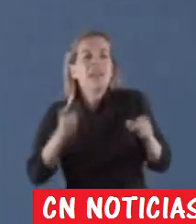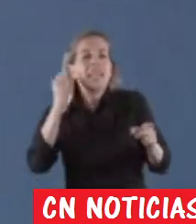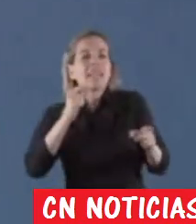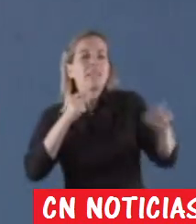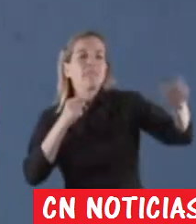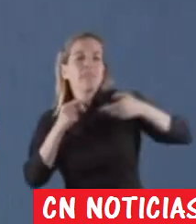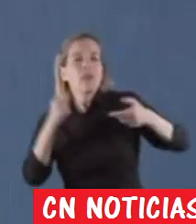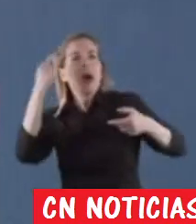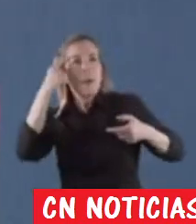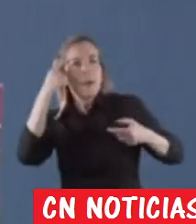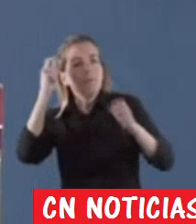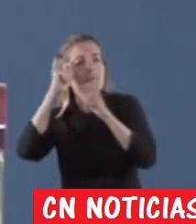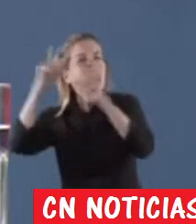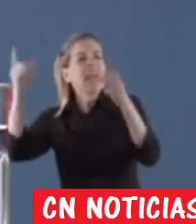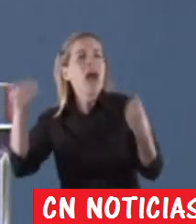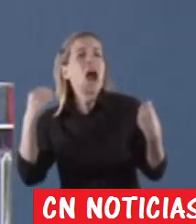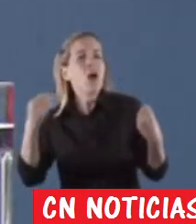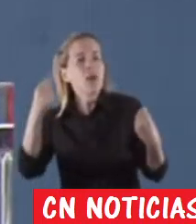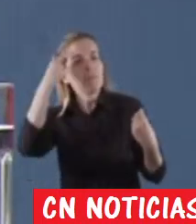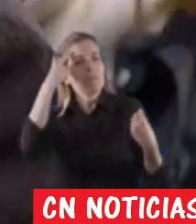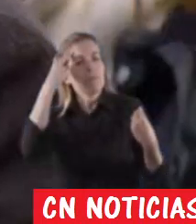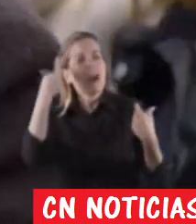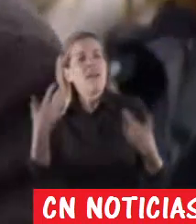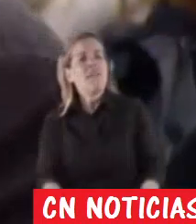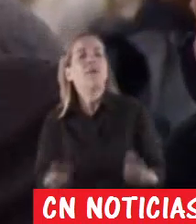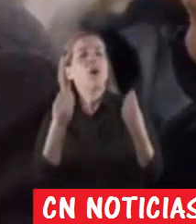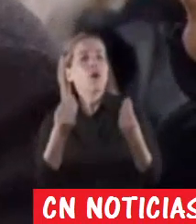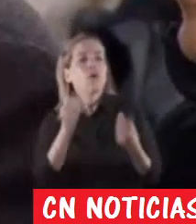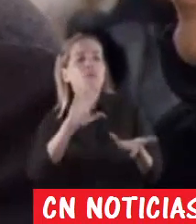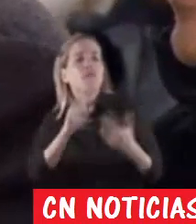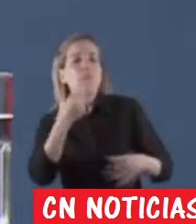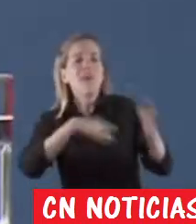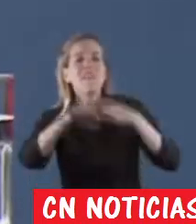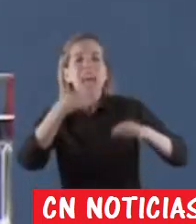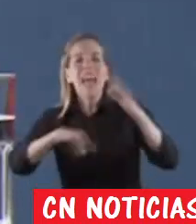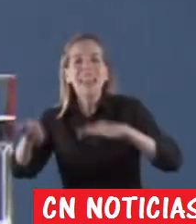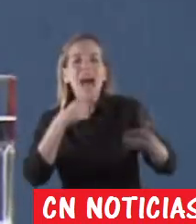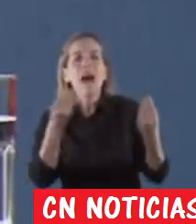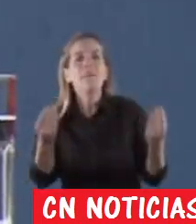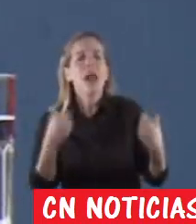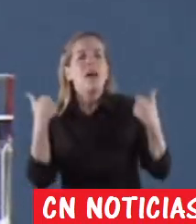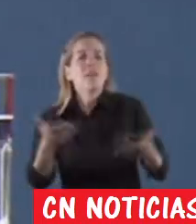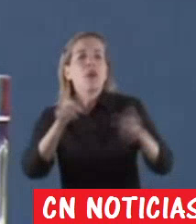en mercados que le lleven a los vecinos y vecinas de la provincia de Buenos Aires